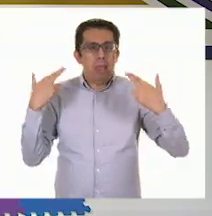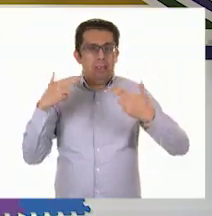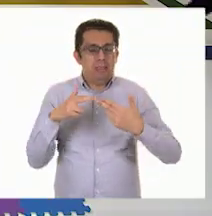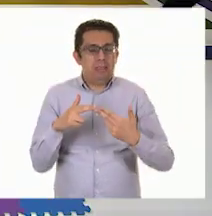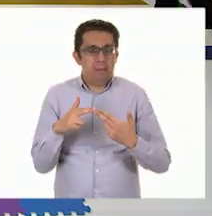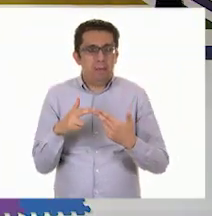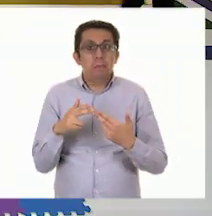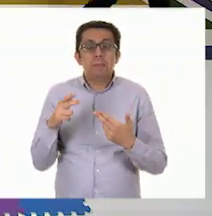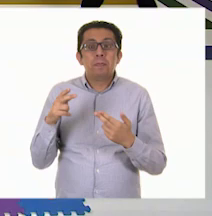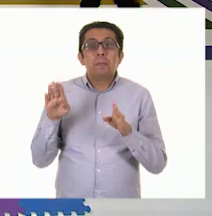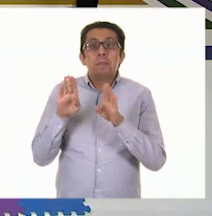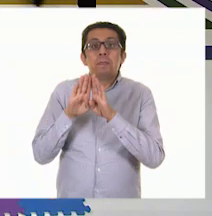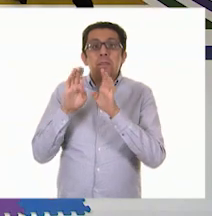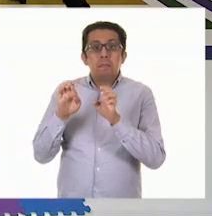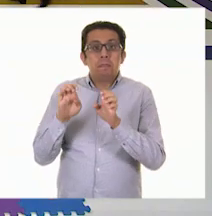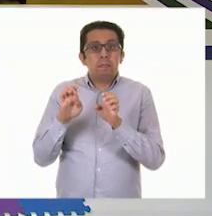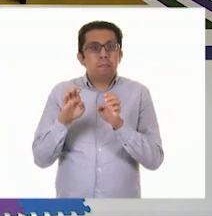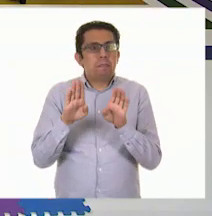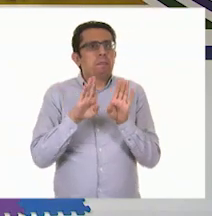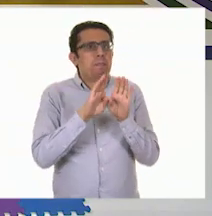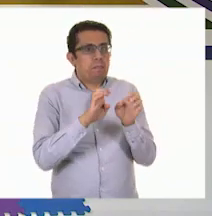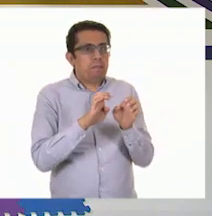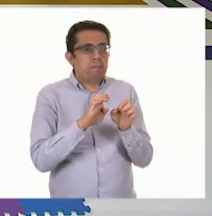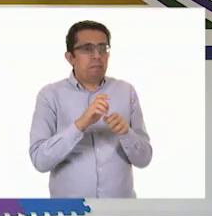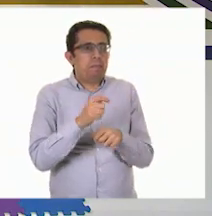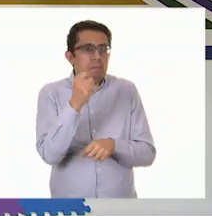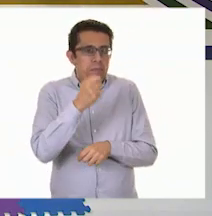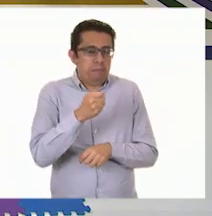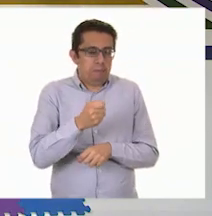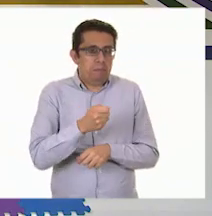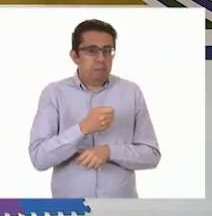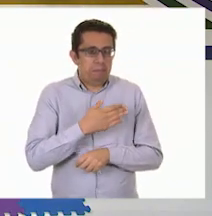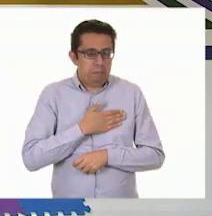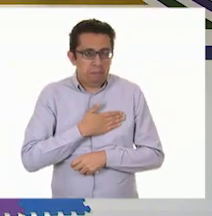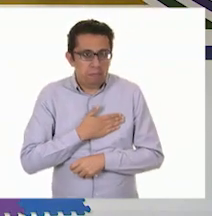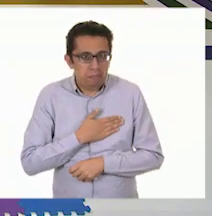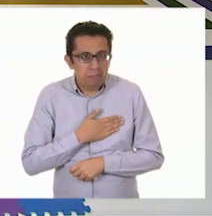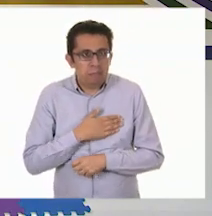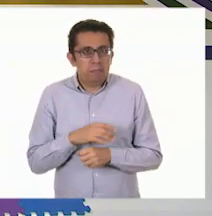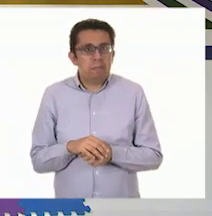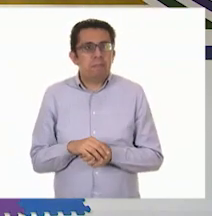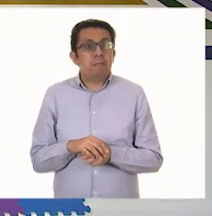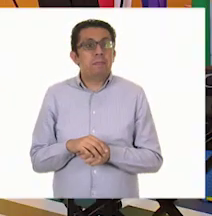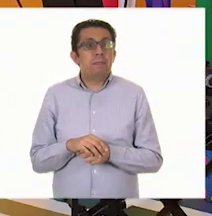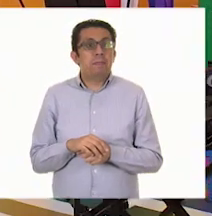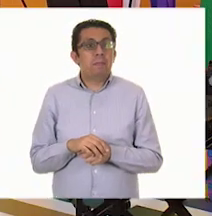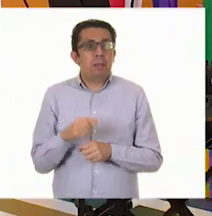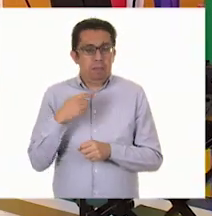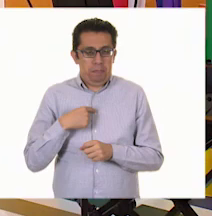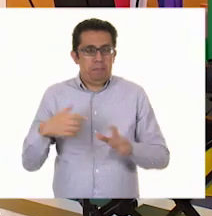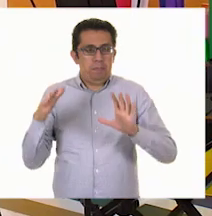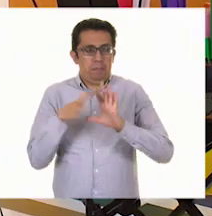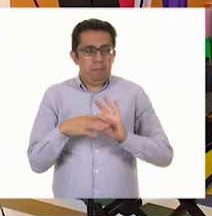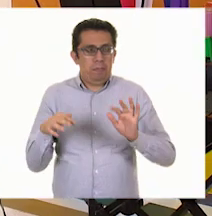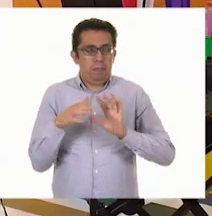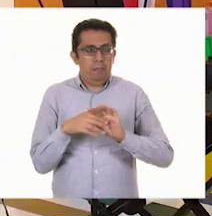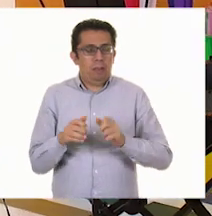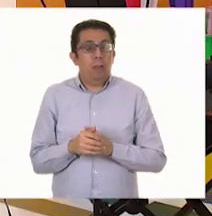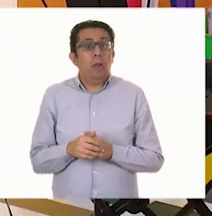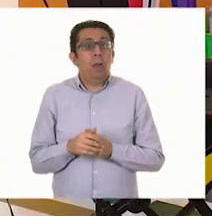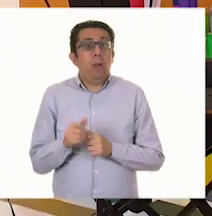estás? Hola Pili, ¿qué tal? Nos saludamos con la mano en el corazón. Sí, saludos Pili. Así es. Te platico. Vamos. El día de